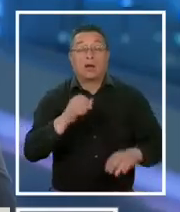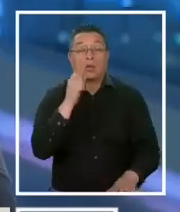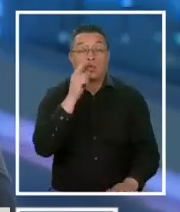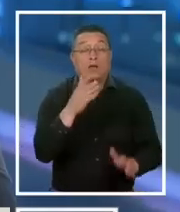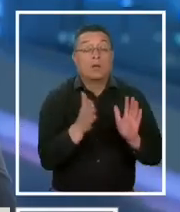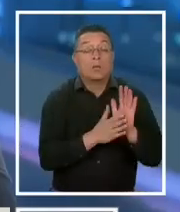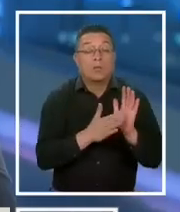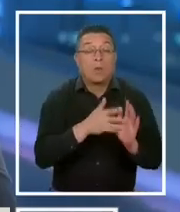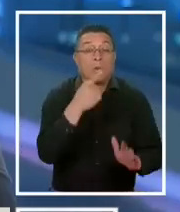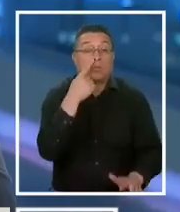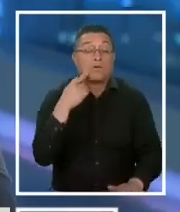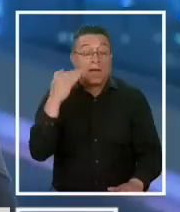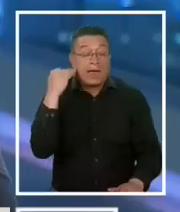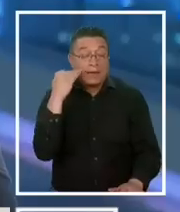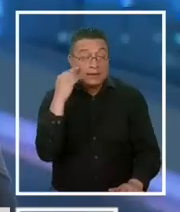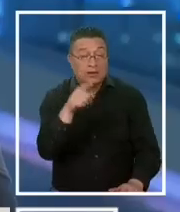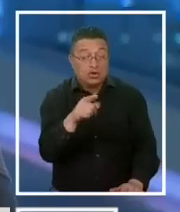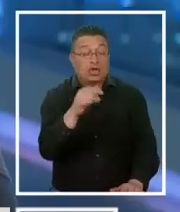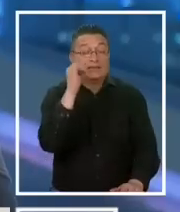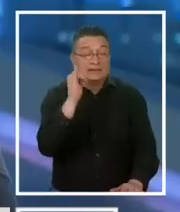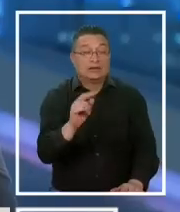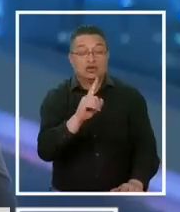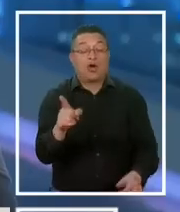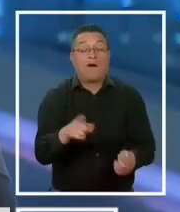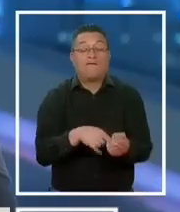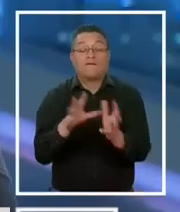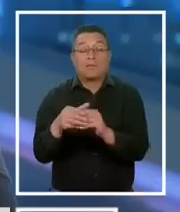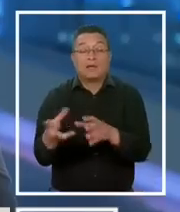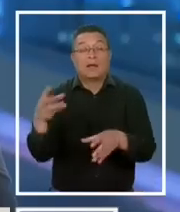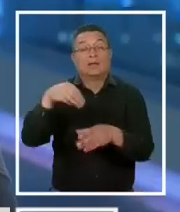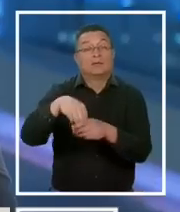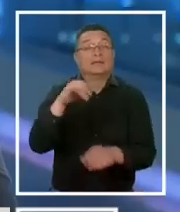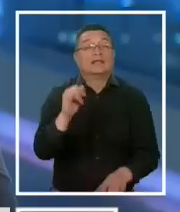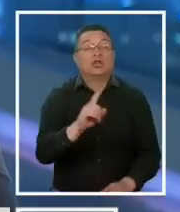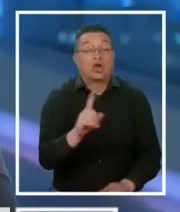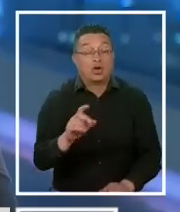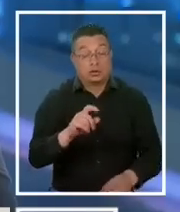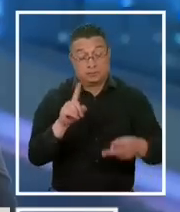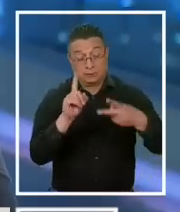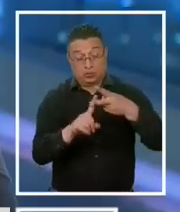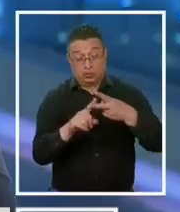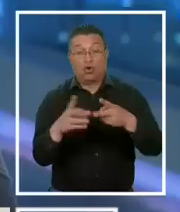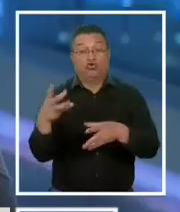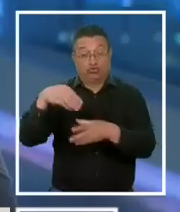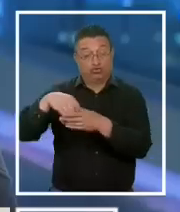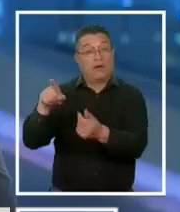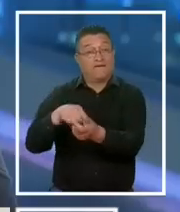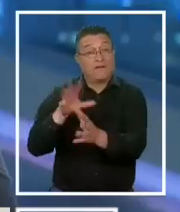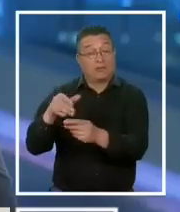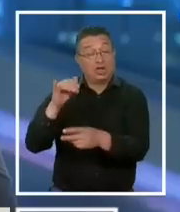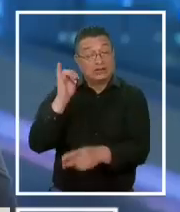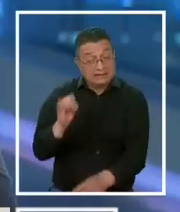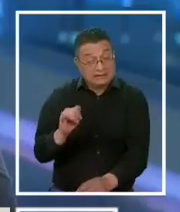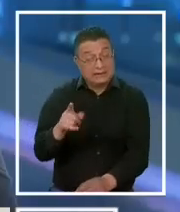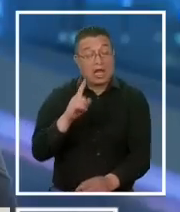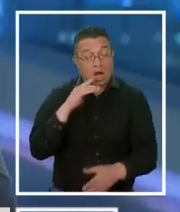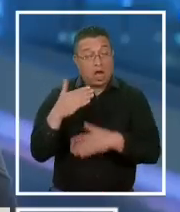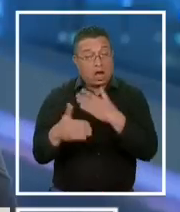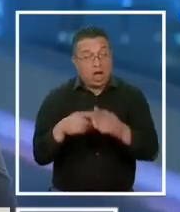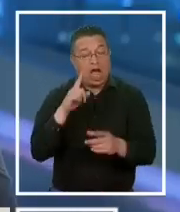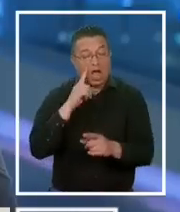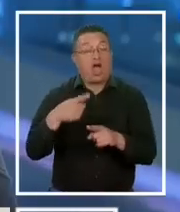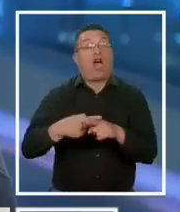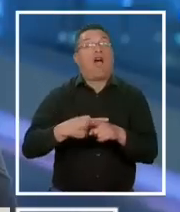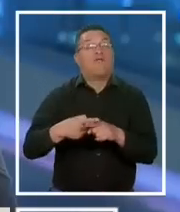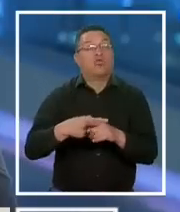determinar si esos niños primero están o no con su familia Segundo si están con su familia si es que efectivamente se está produciendo algún